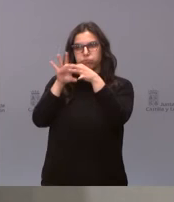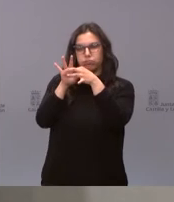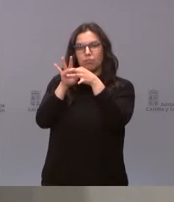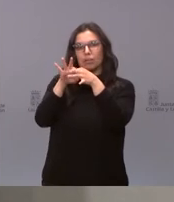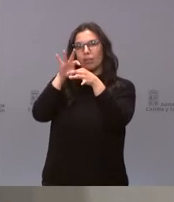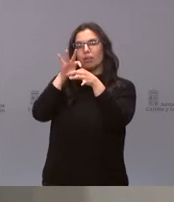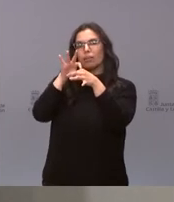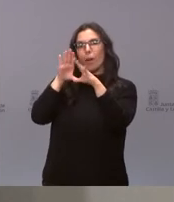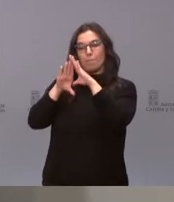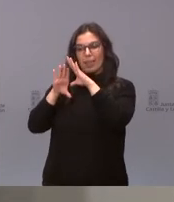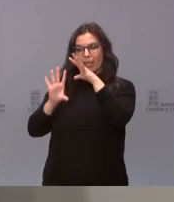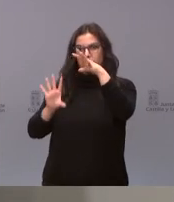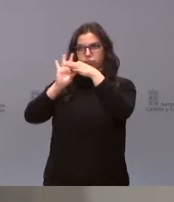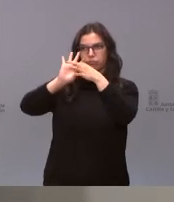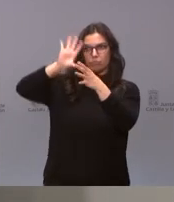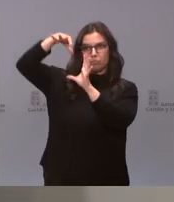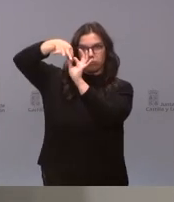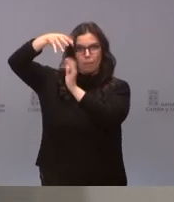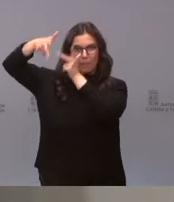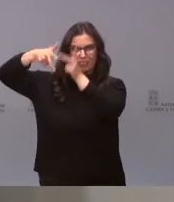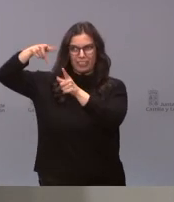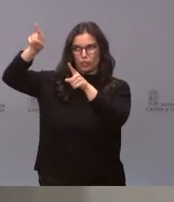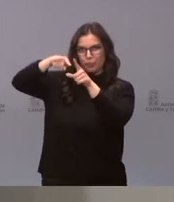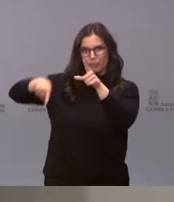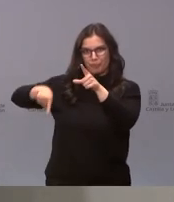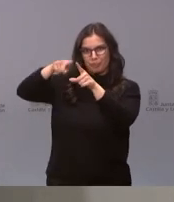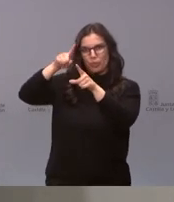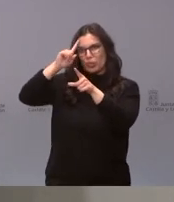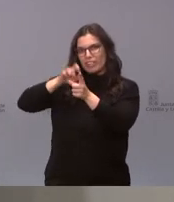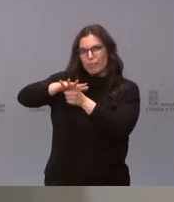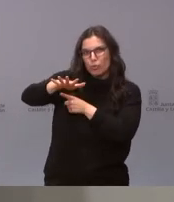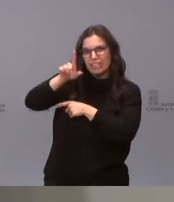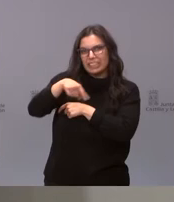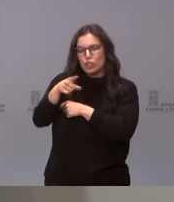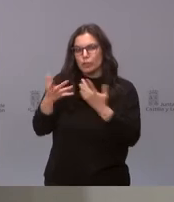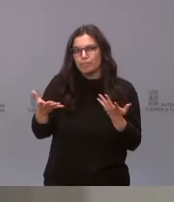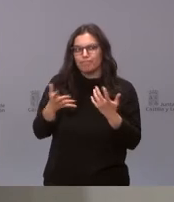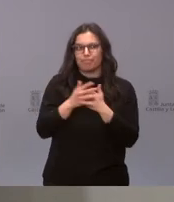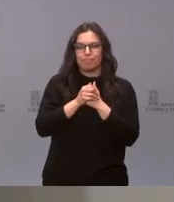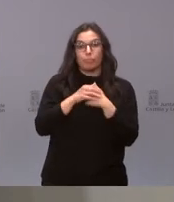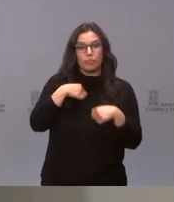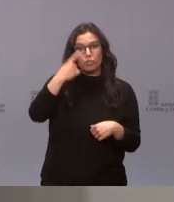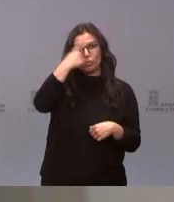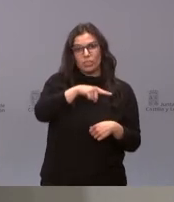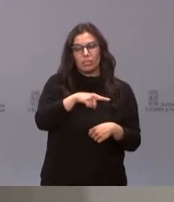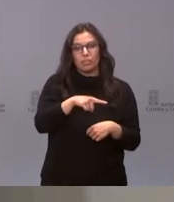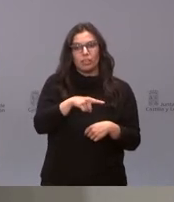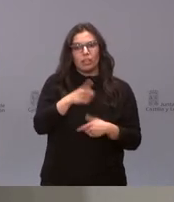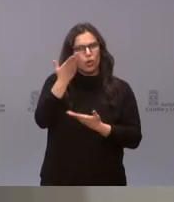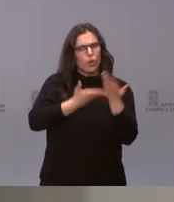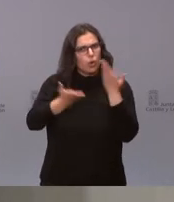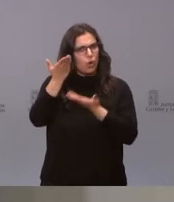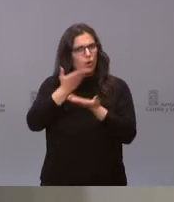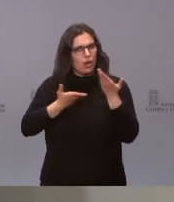con el país vasco no sé si eso tiene una influencia clara yo sé que hay mucha colaboración por parte